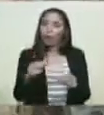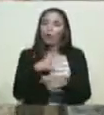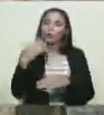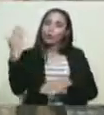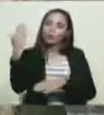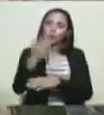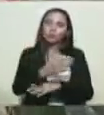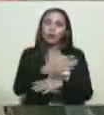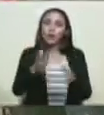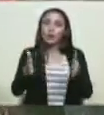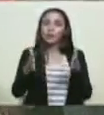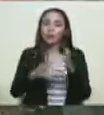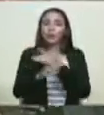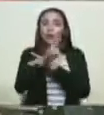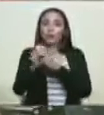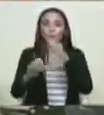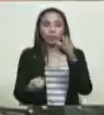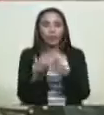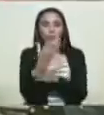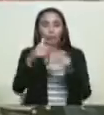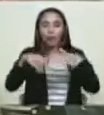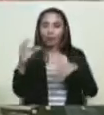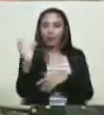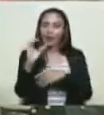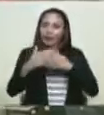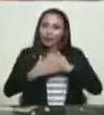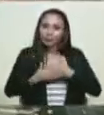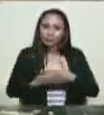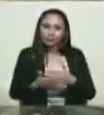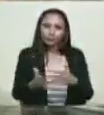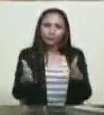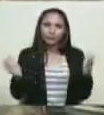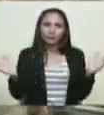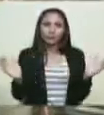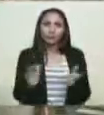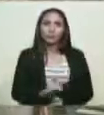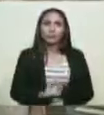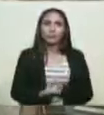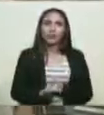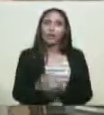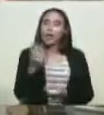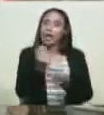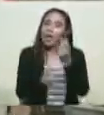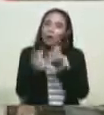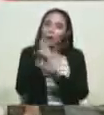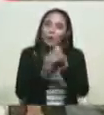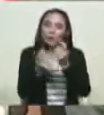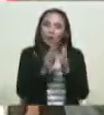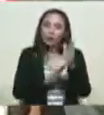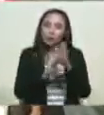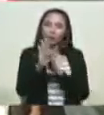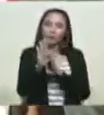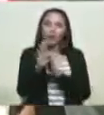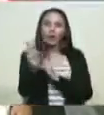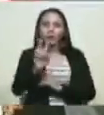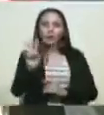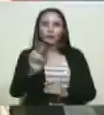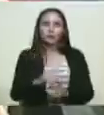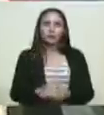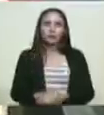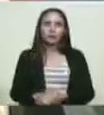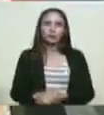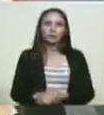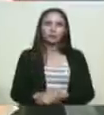20 de mayo le voy a abrir una nueva época económica a Venezuela. Un nuevo tiempo